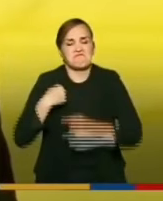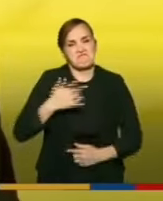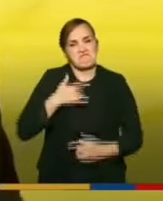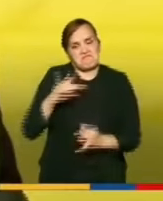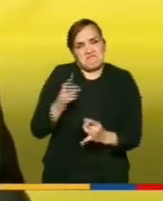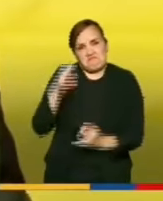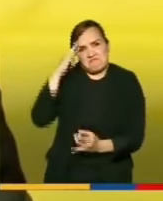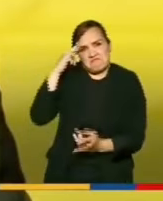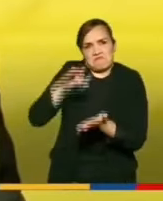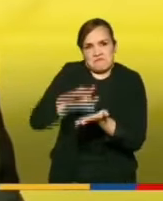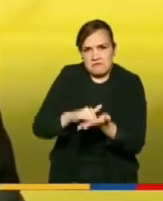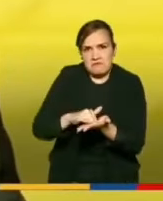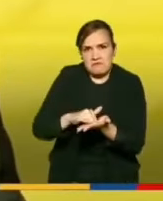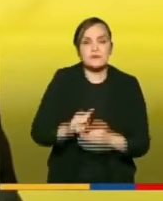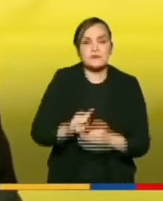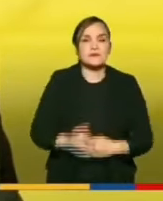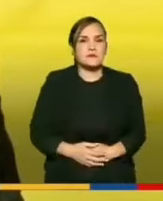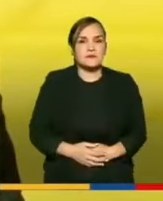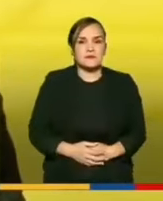eh